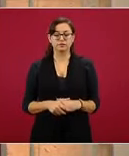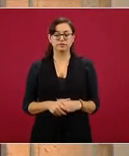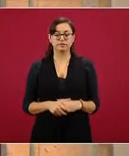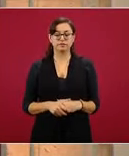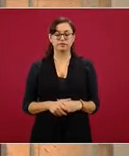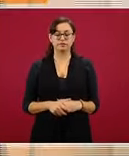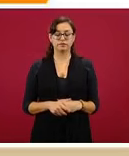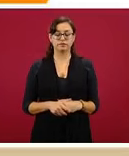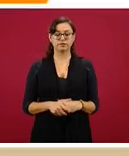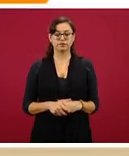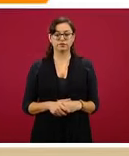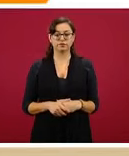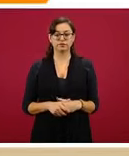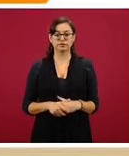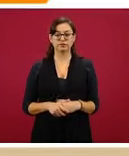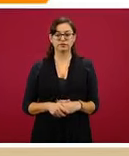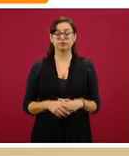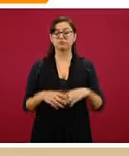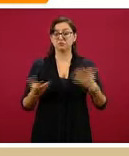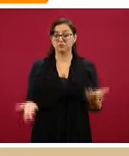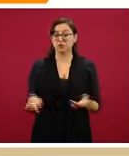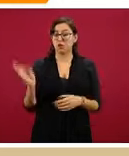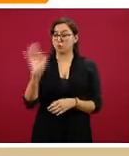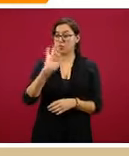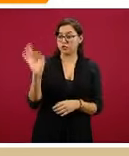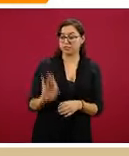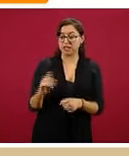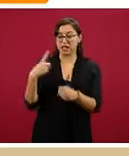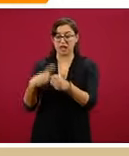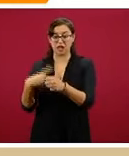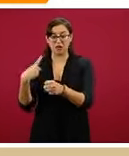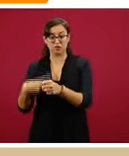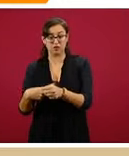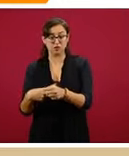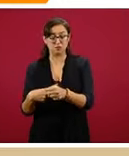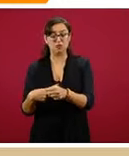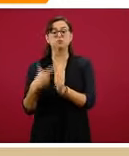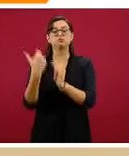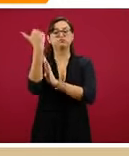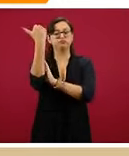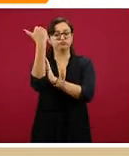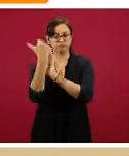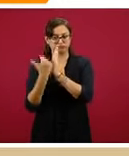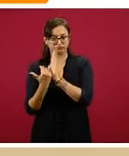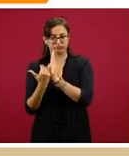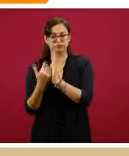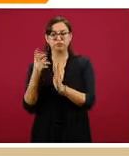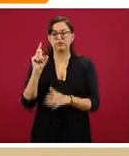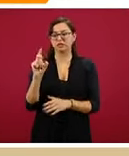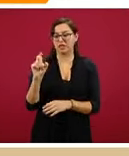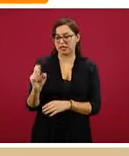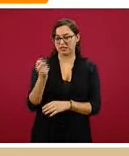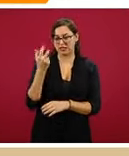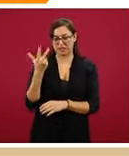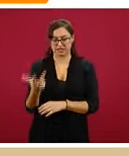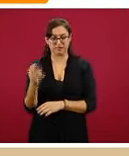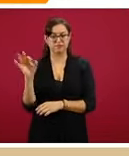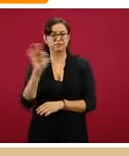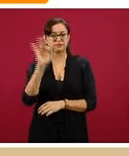empezar, el indicador de porcentaje de positividad para la semana 44 está iniciando en un